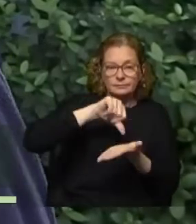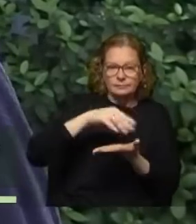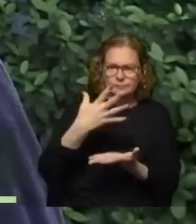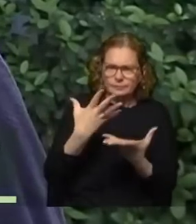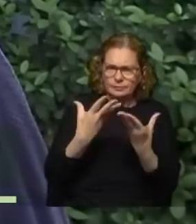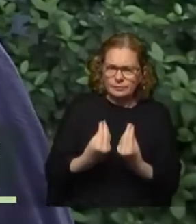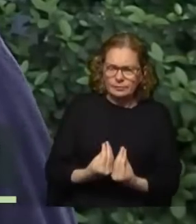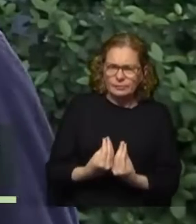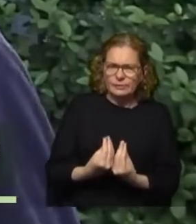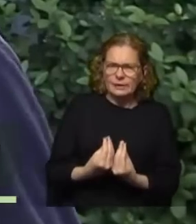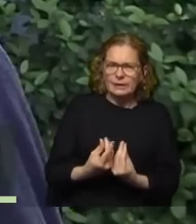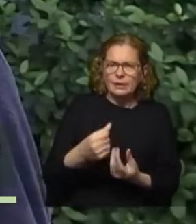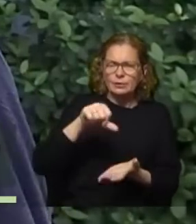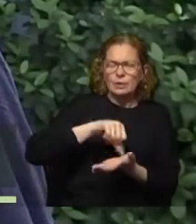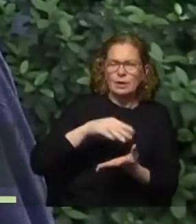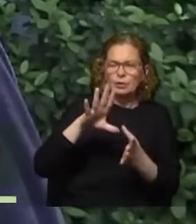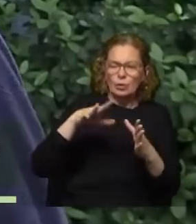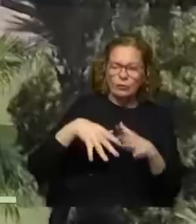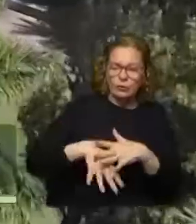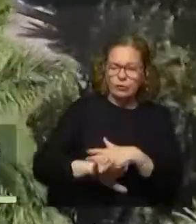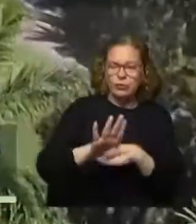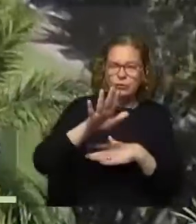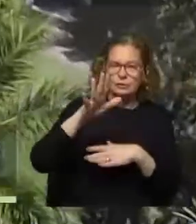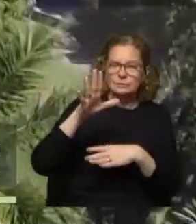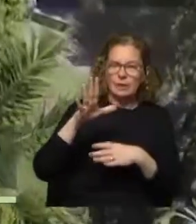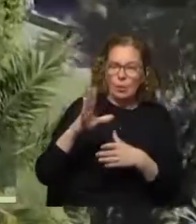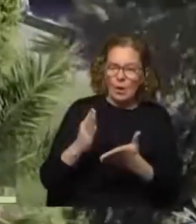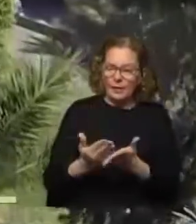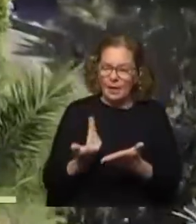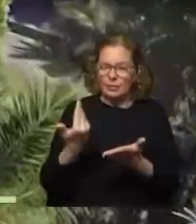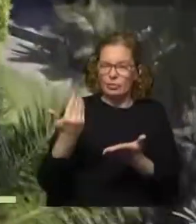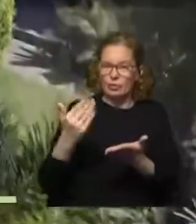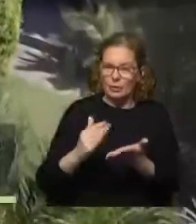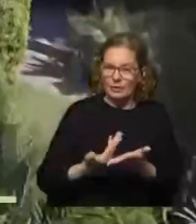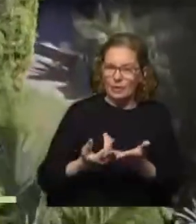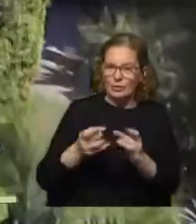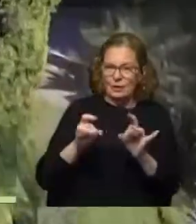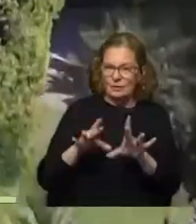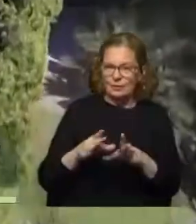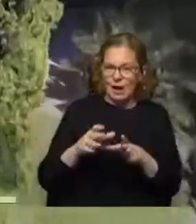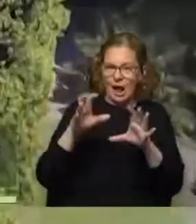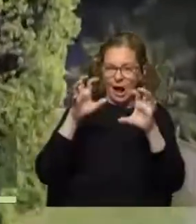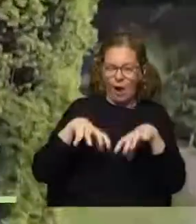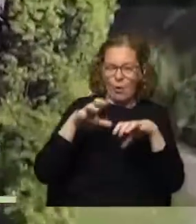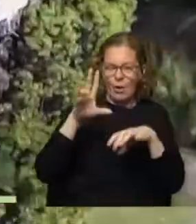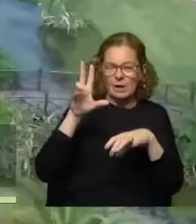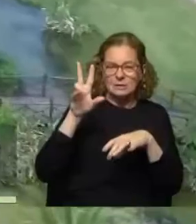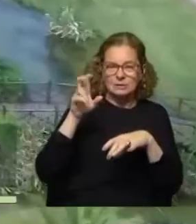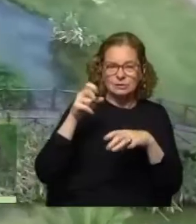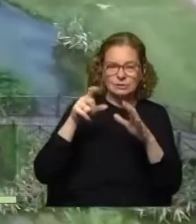que es la ciudad que en vez de dejar que todo corra va reteniendo en espacios naturales el agua de lluvia